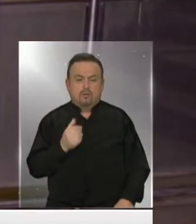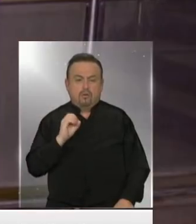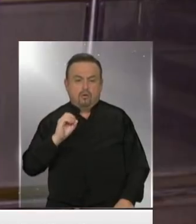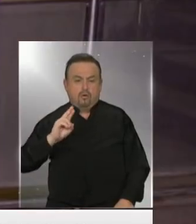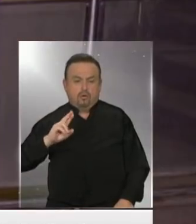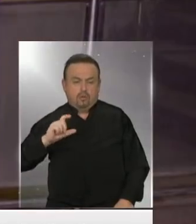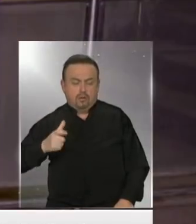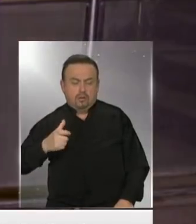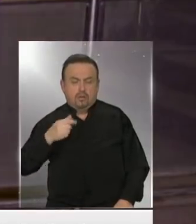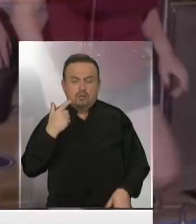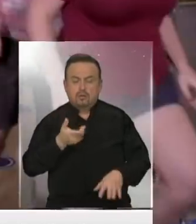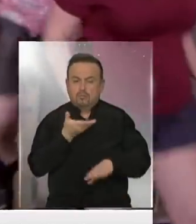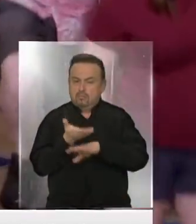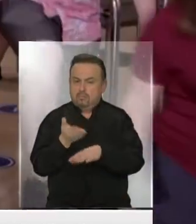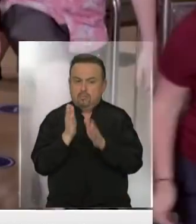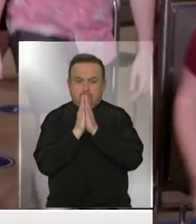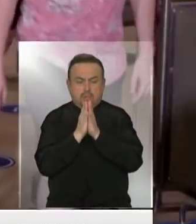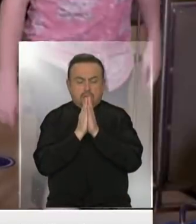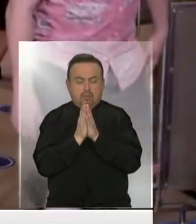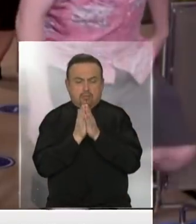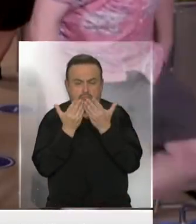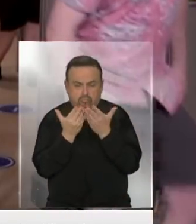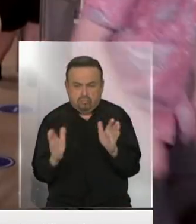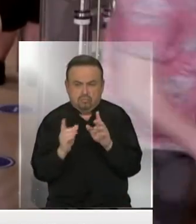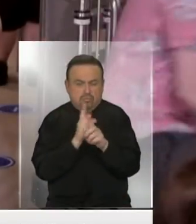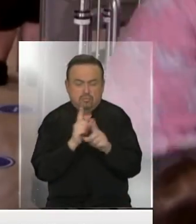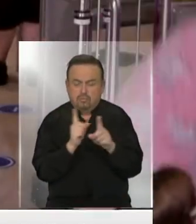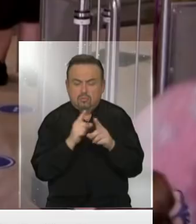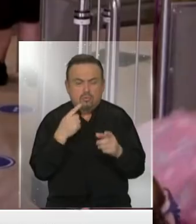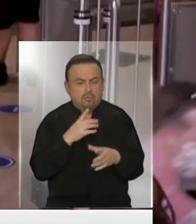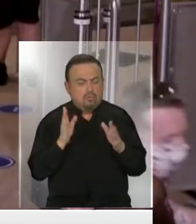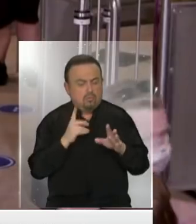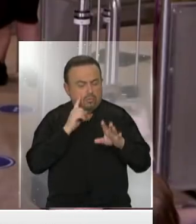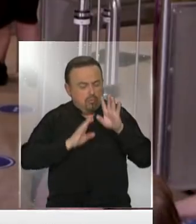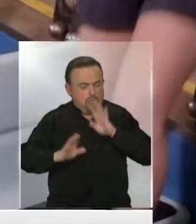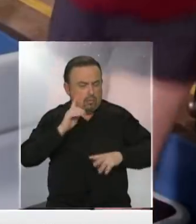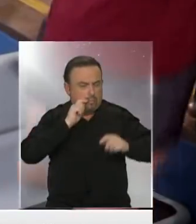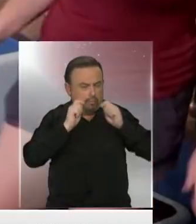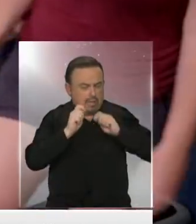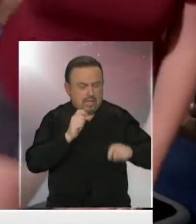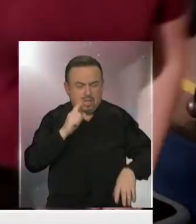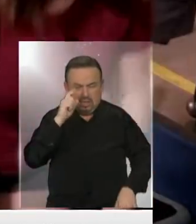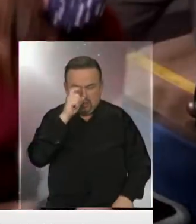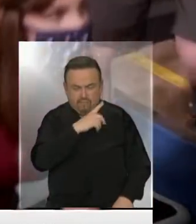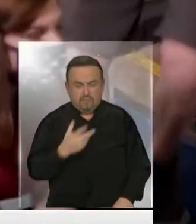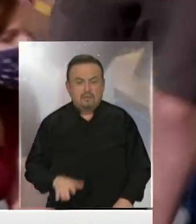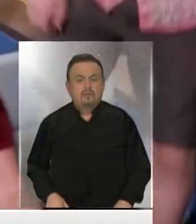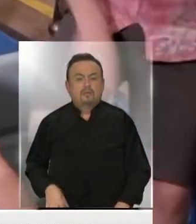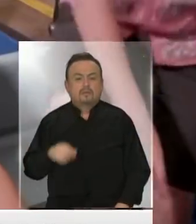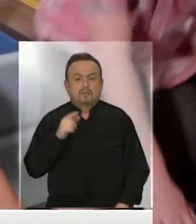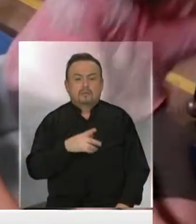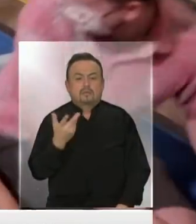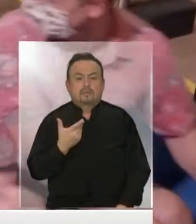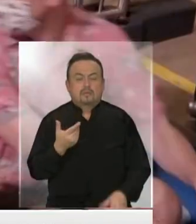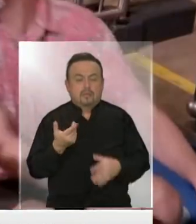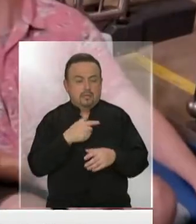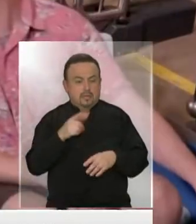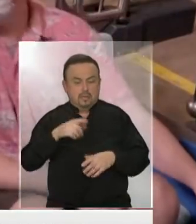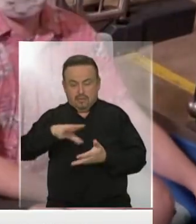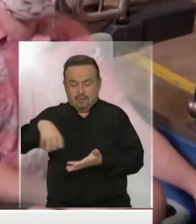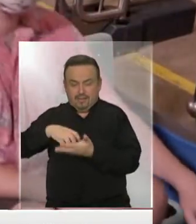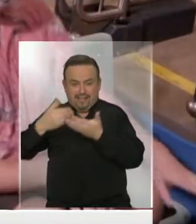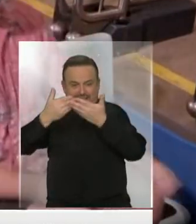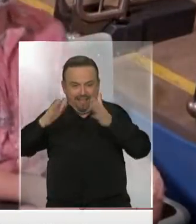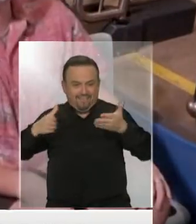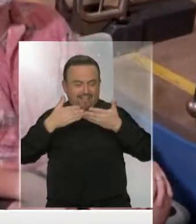es que no se abran estos parques porque realmente es algo sumamente complicado, es algo contradictorio. Están abriendo los parques,